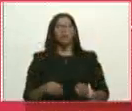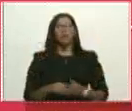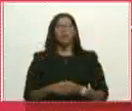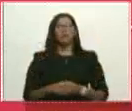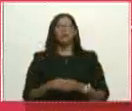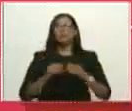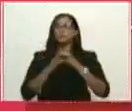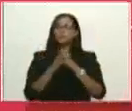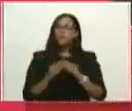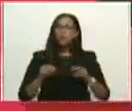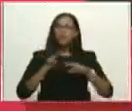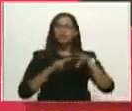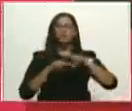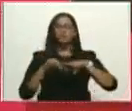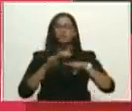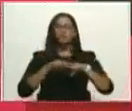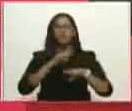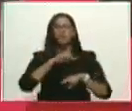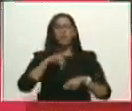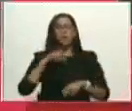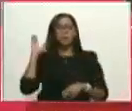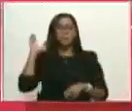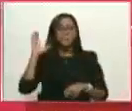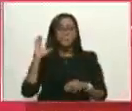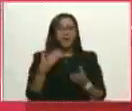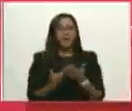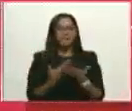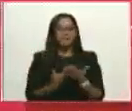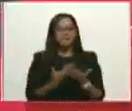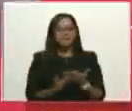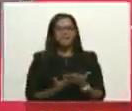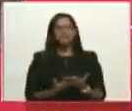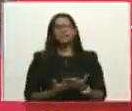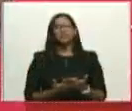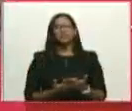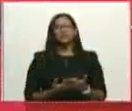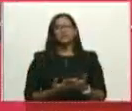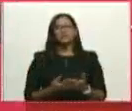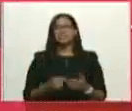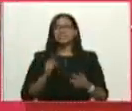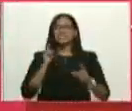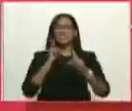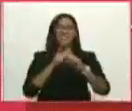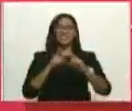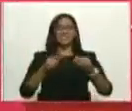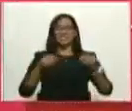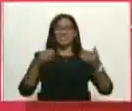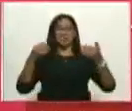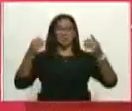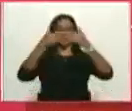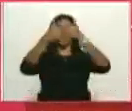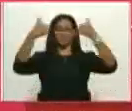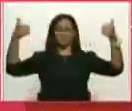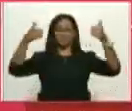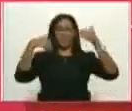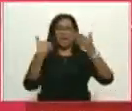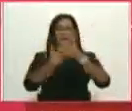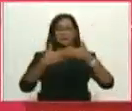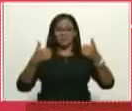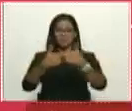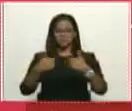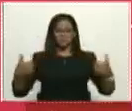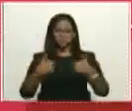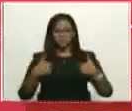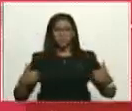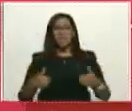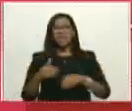toda la estructura de nuestro partido. Correcto. Desde el equipo político, desde el buró hasta el equipo político de calle. Pues. Uh-huh. Y eso tiene